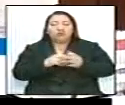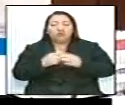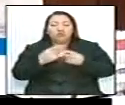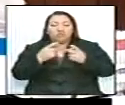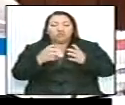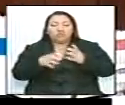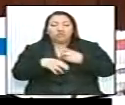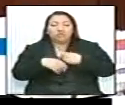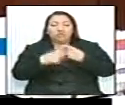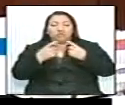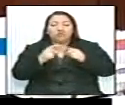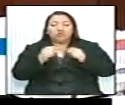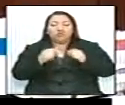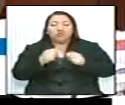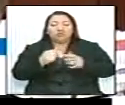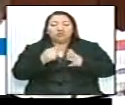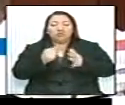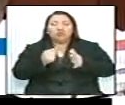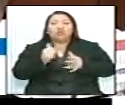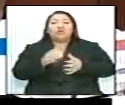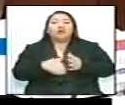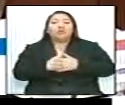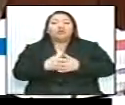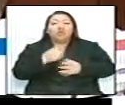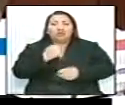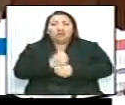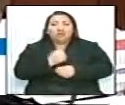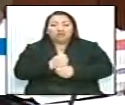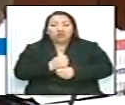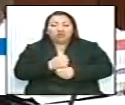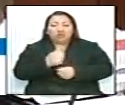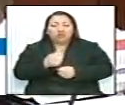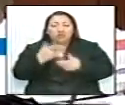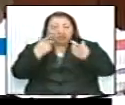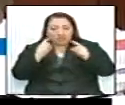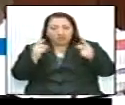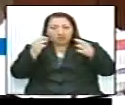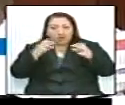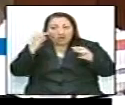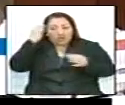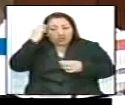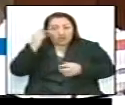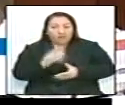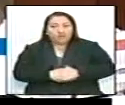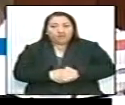decisiones que ayudaron a viabilizar esta decisión política